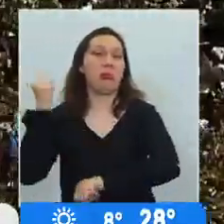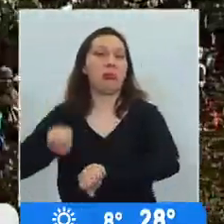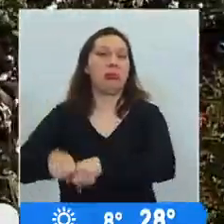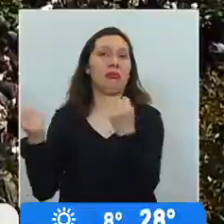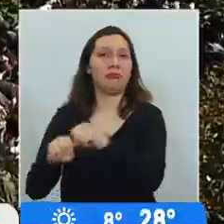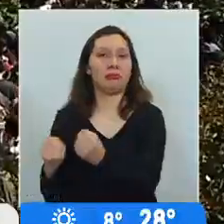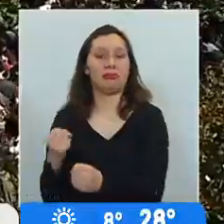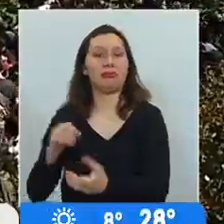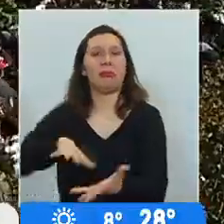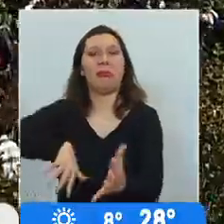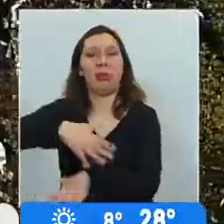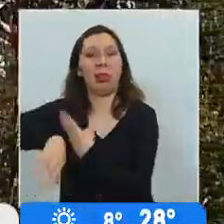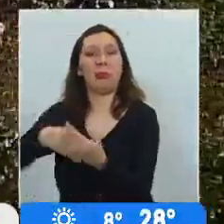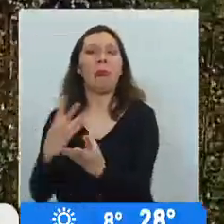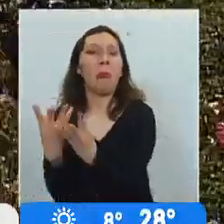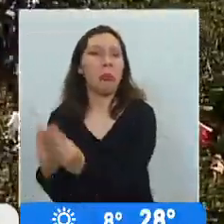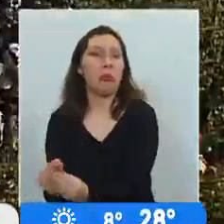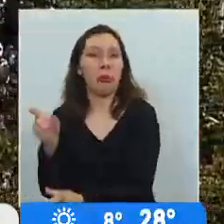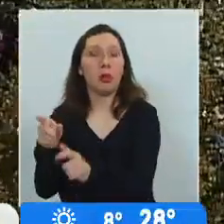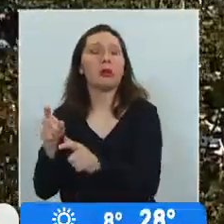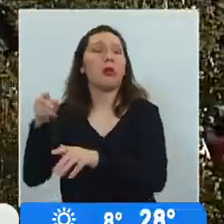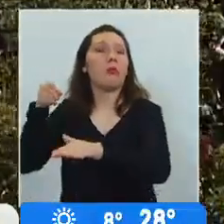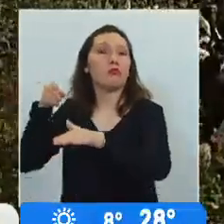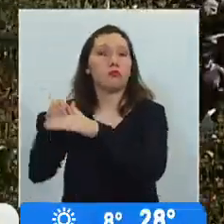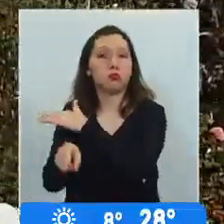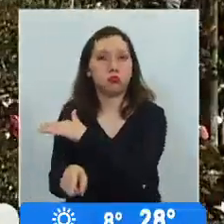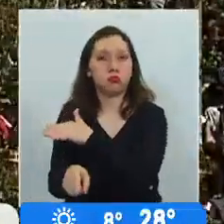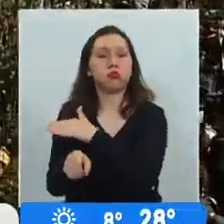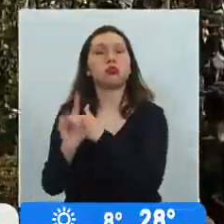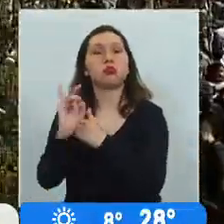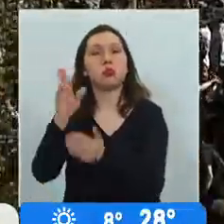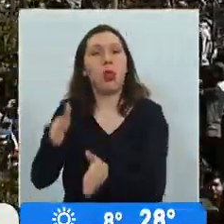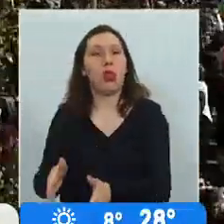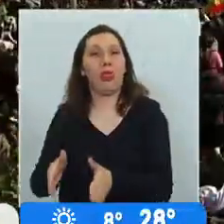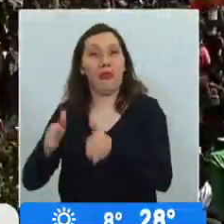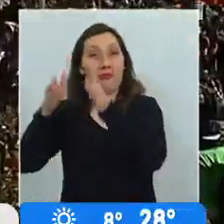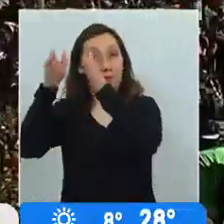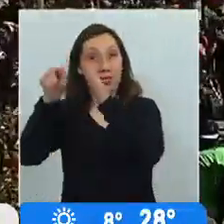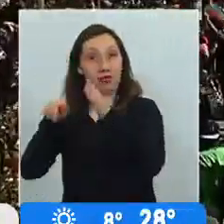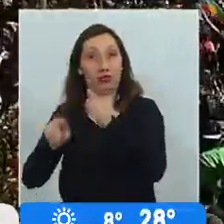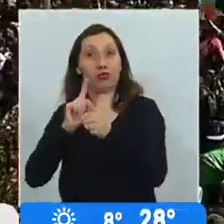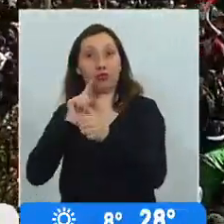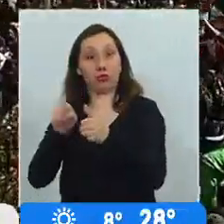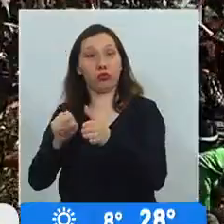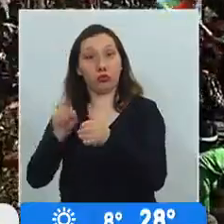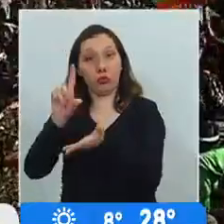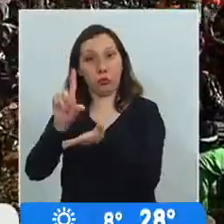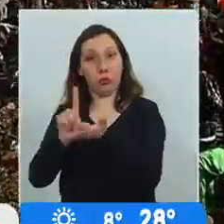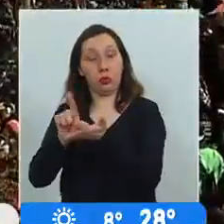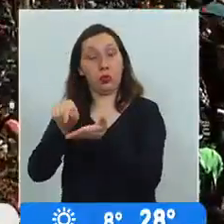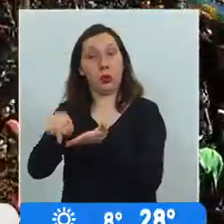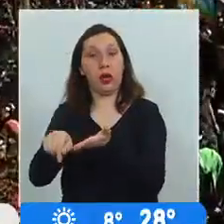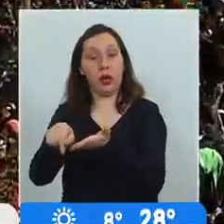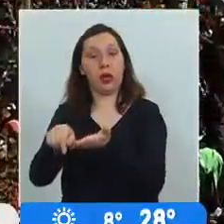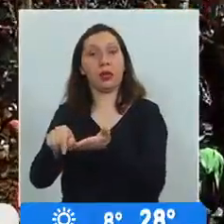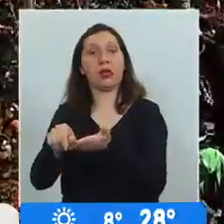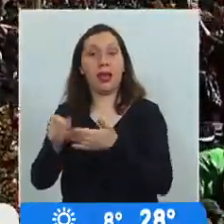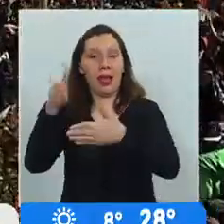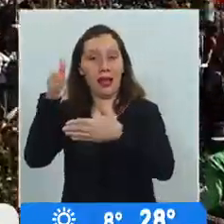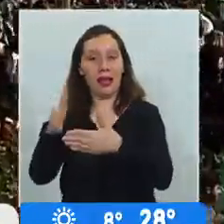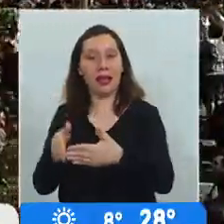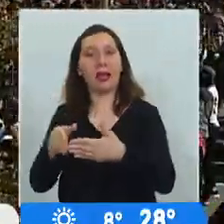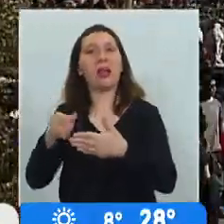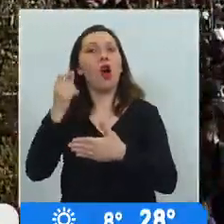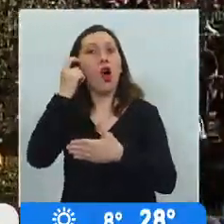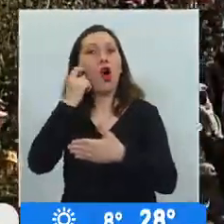algunos destrozos. Se ingresaron hacia un edificio que hay en ese, precisamente en la esquina de